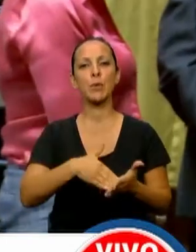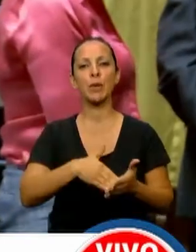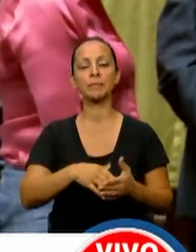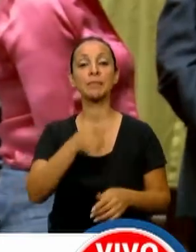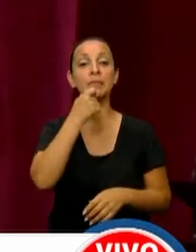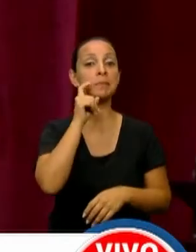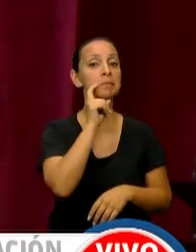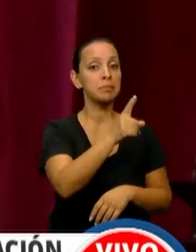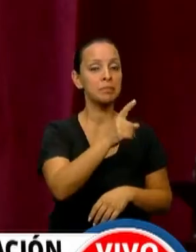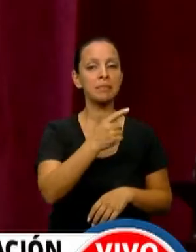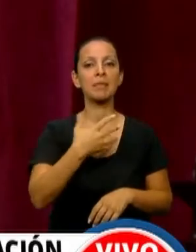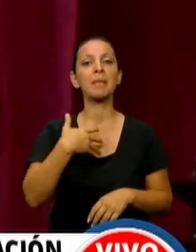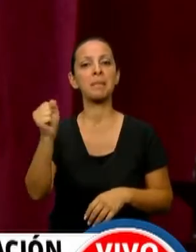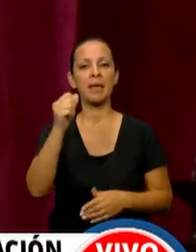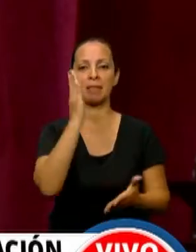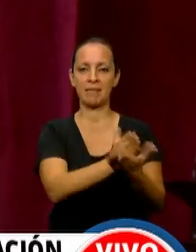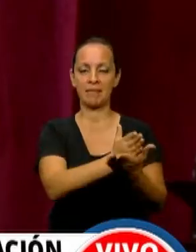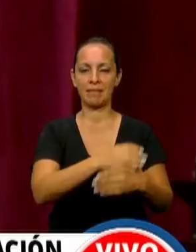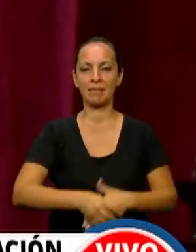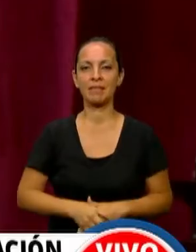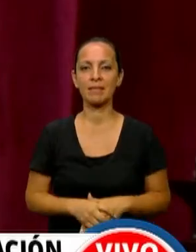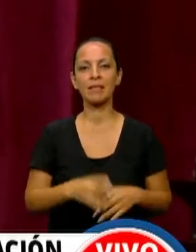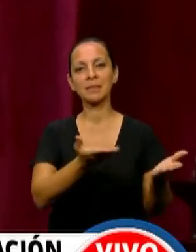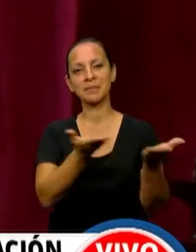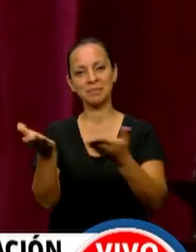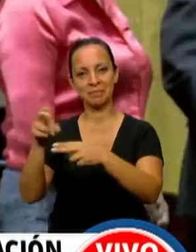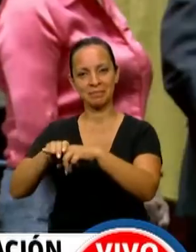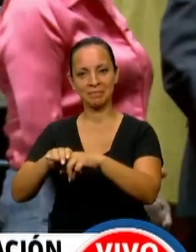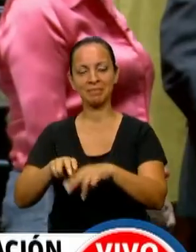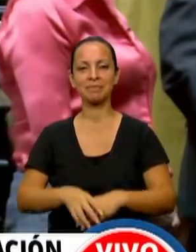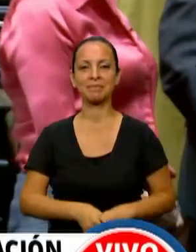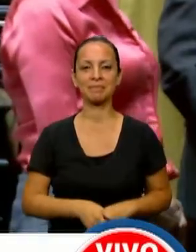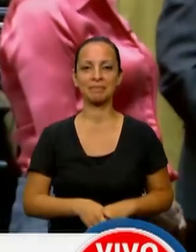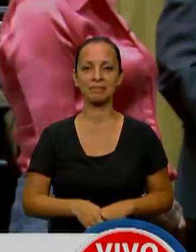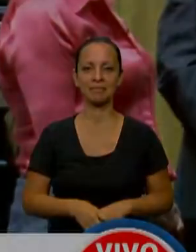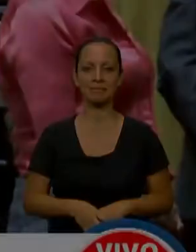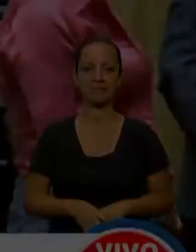juro. Si así no lo hicieres y la patria os lo demande, lo invito a ocupar su banca.